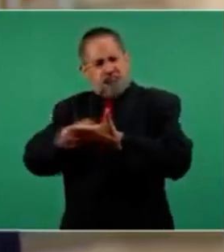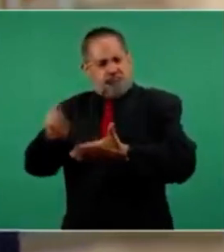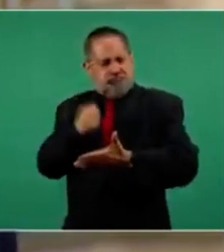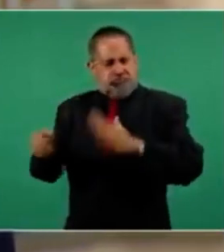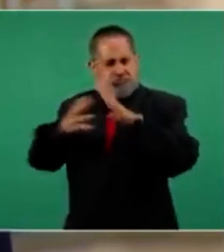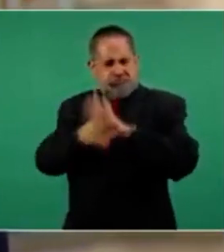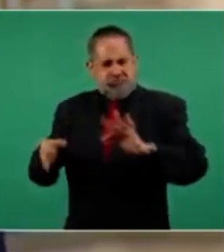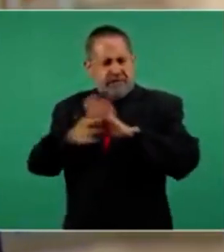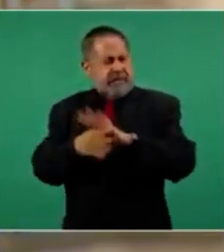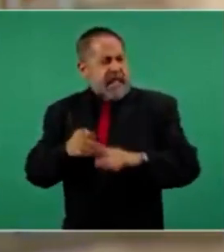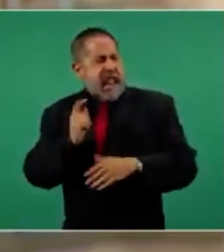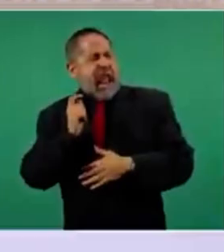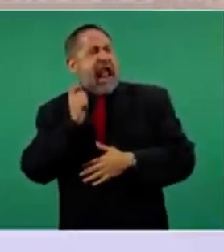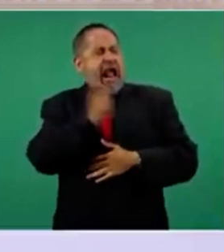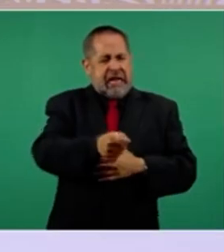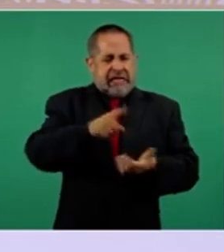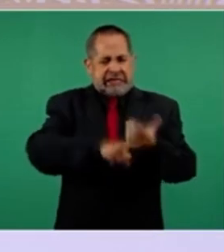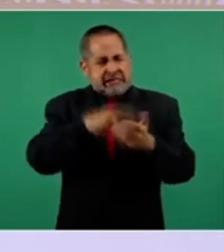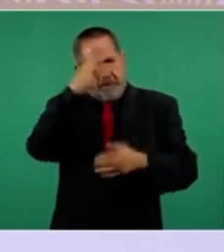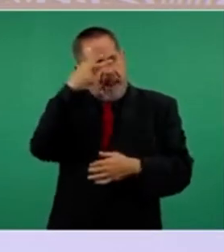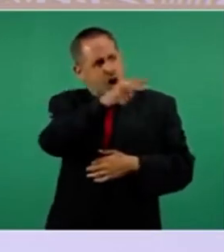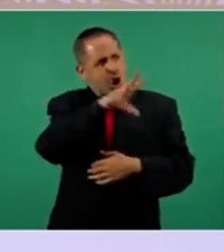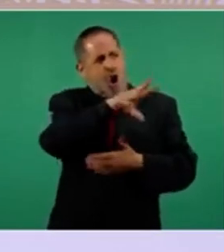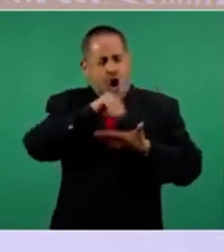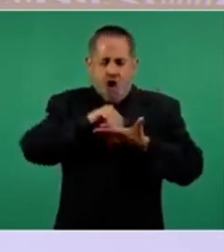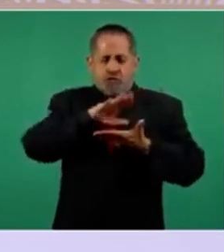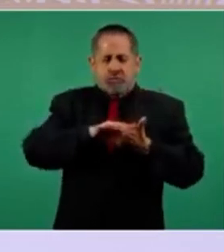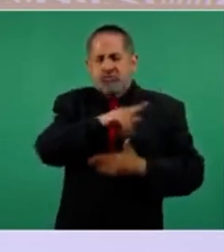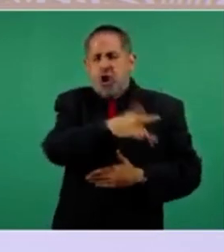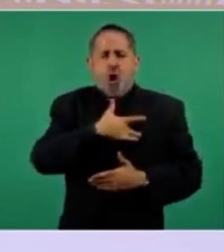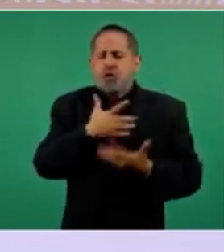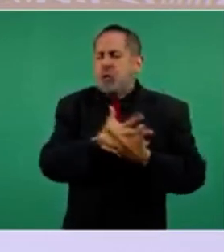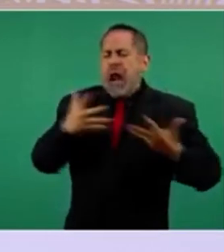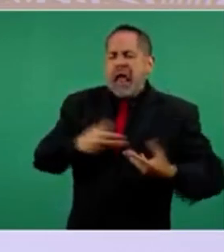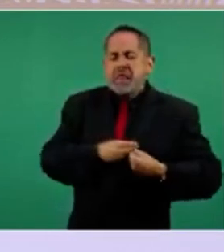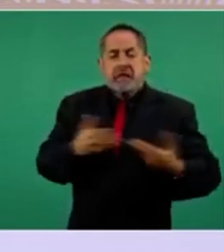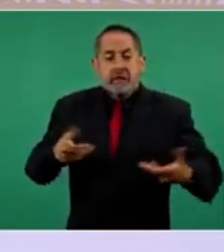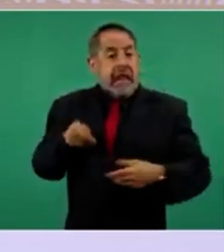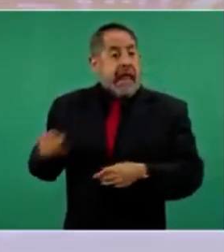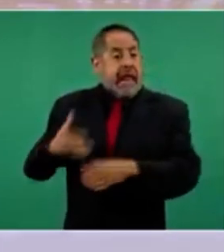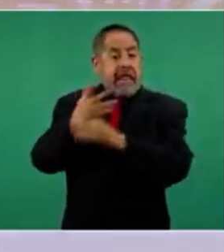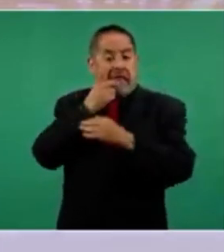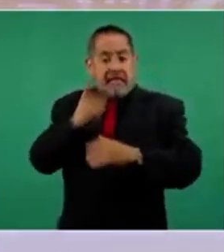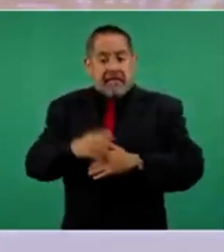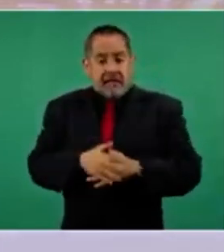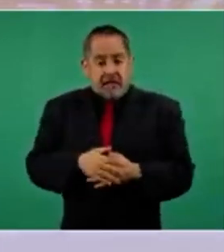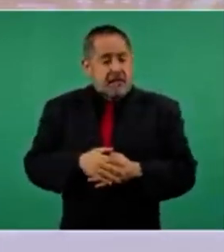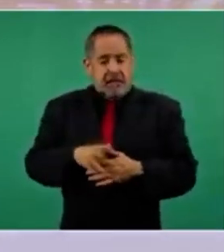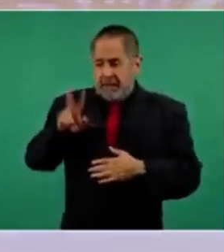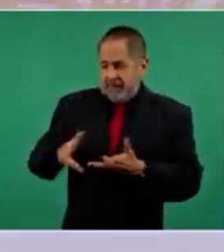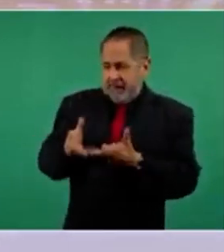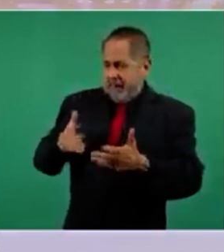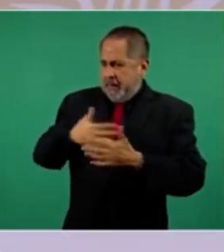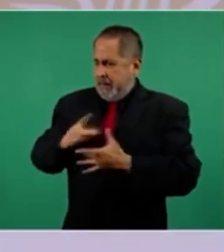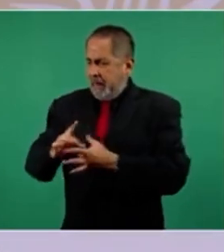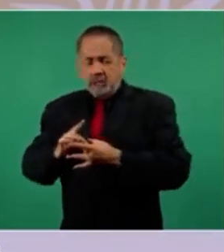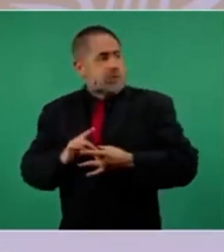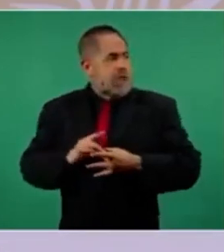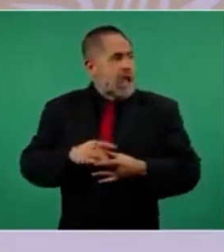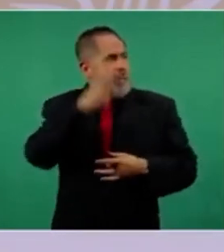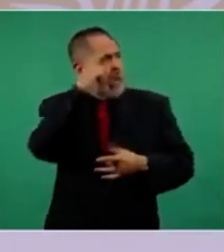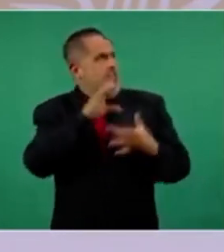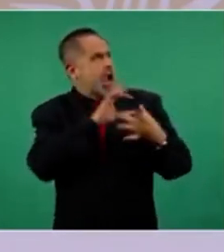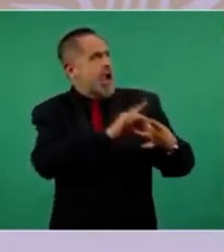un retrato fiel de este pueblo generoso al afirmar: como de la raíz de la tierra le viene al mexicano